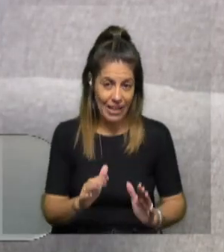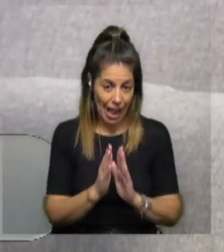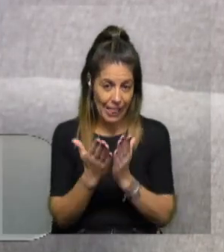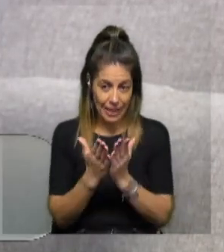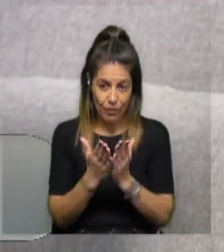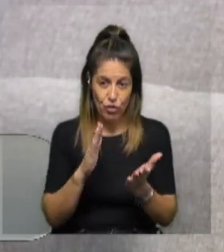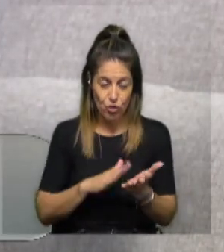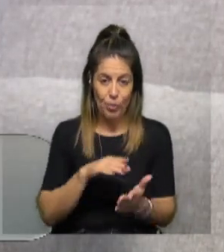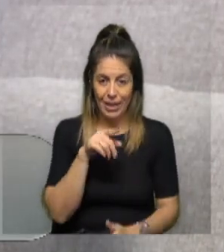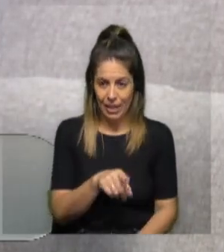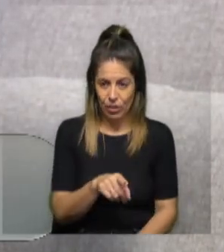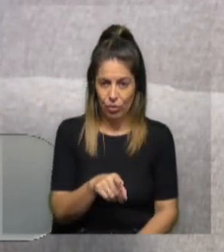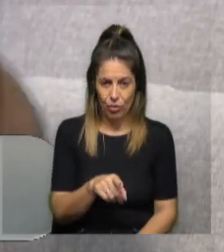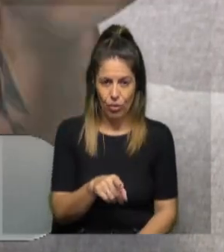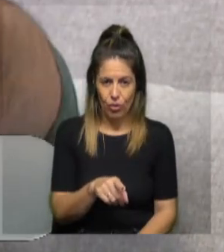que uno.